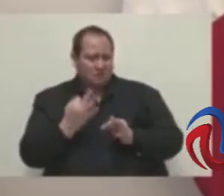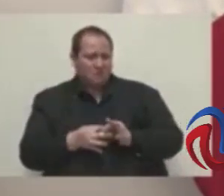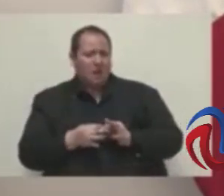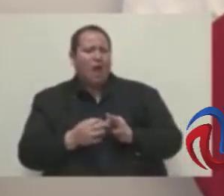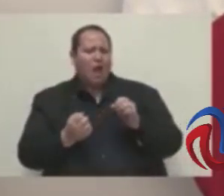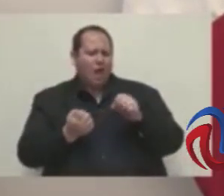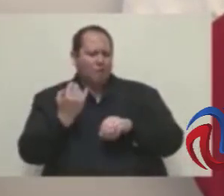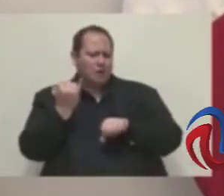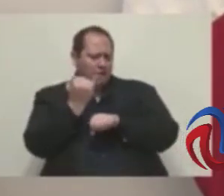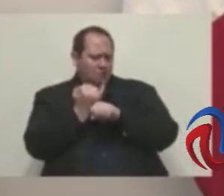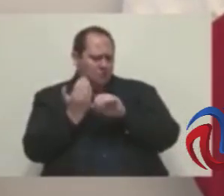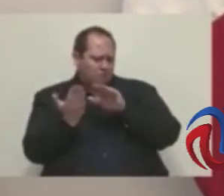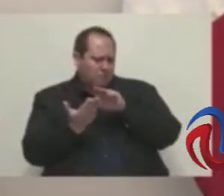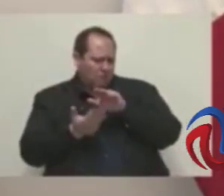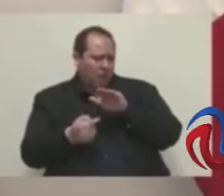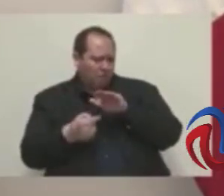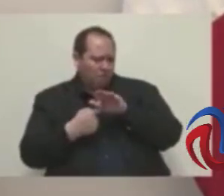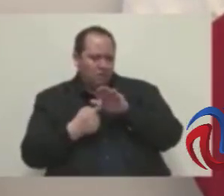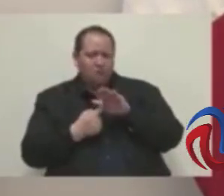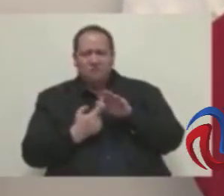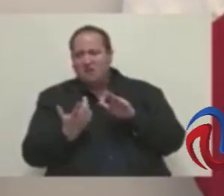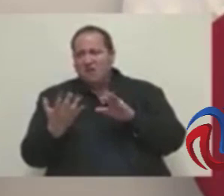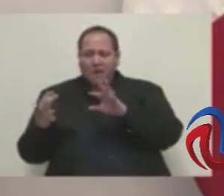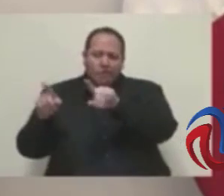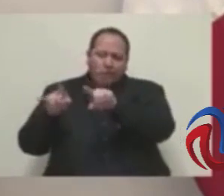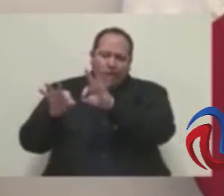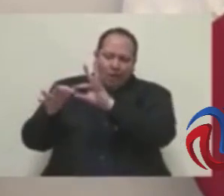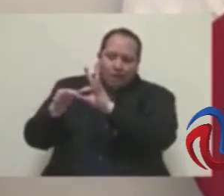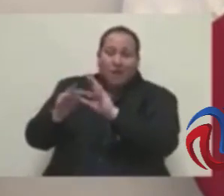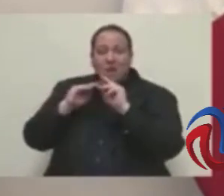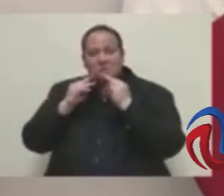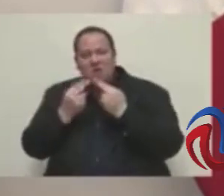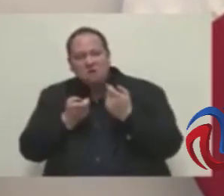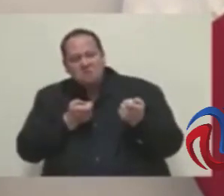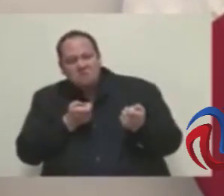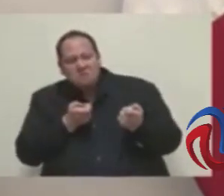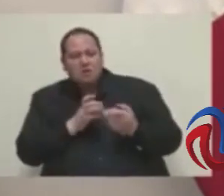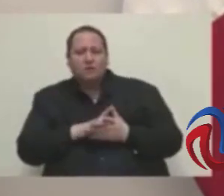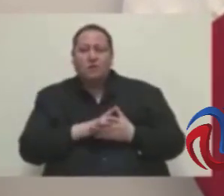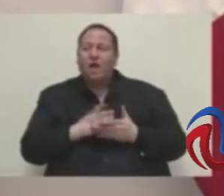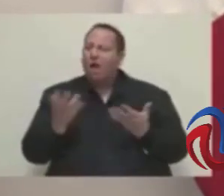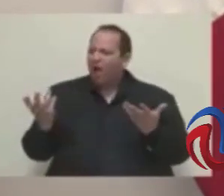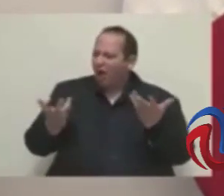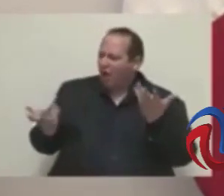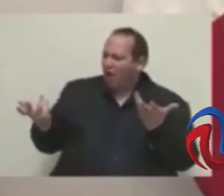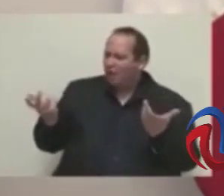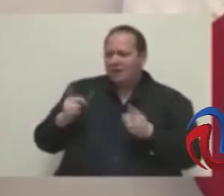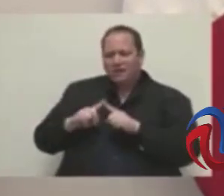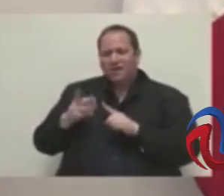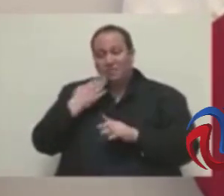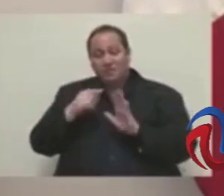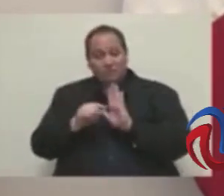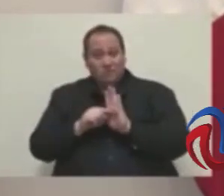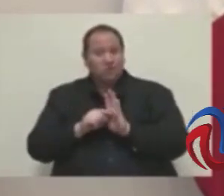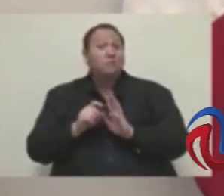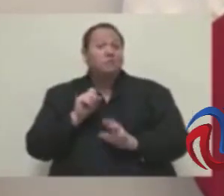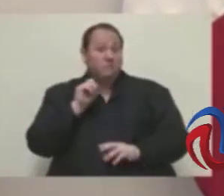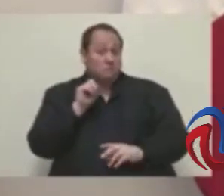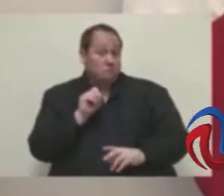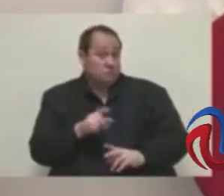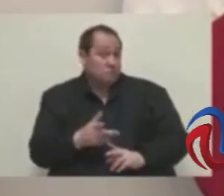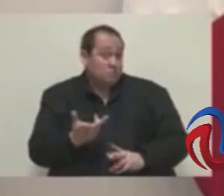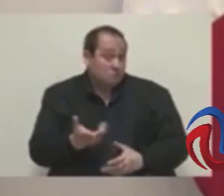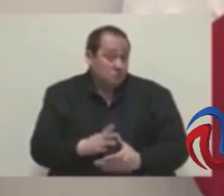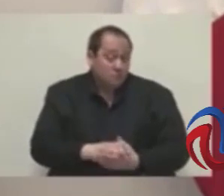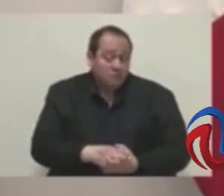en las mismas carpetas de investigación est hablando de cohecho estamos hablando de narcotráfico estamos hablando de mal actuaciones Sí incluso de